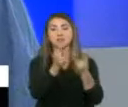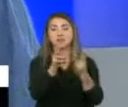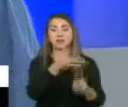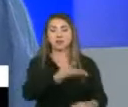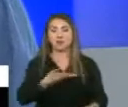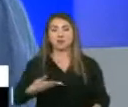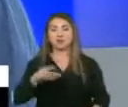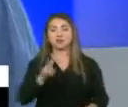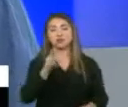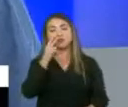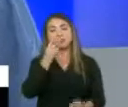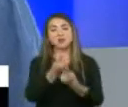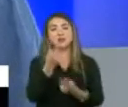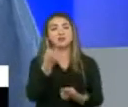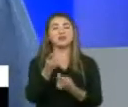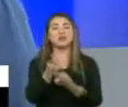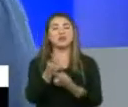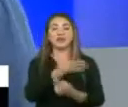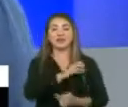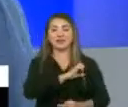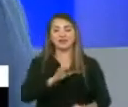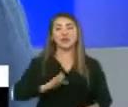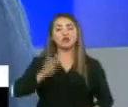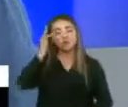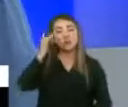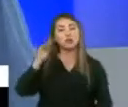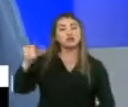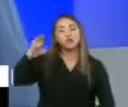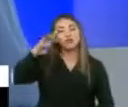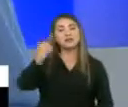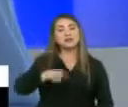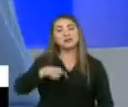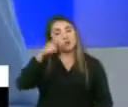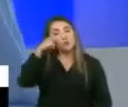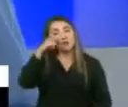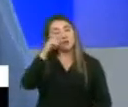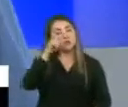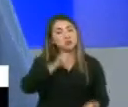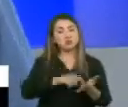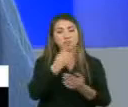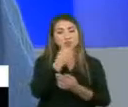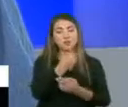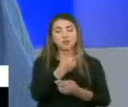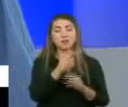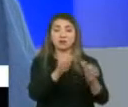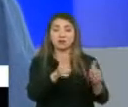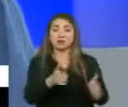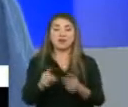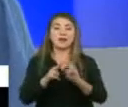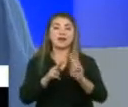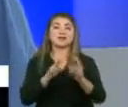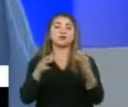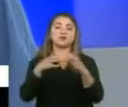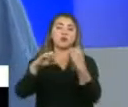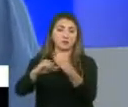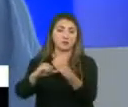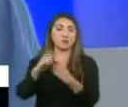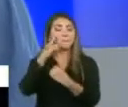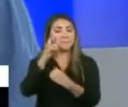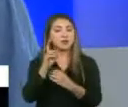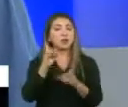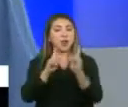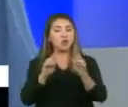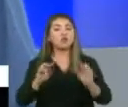gobierno, su visión del Estado, su visión filosófica del ser humano. Y desde ese punto de vista me parece que es adecuado hacer una oposición, pero en